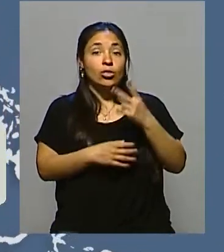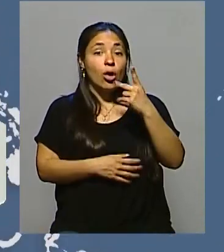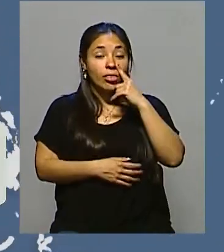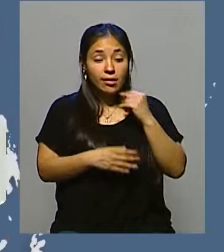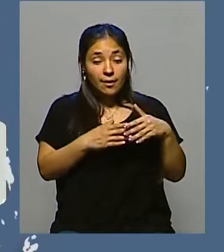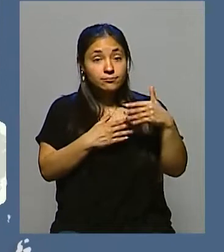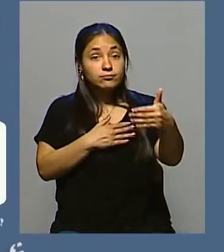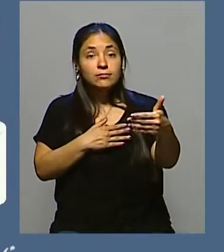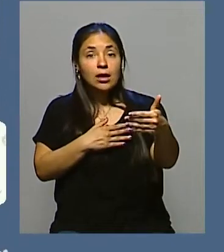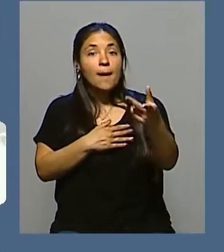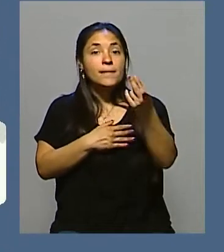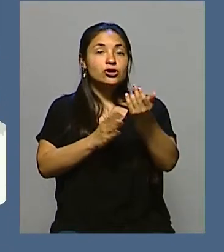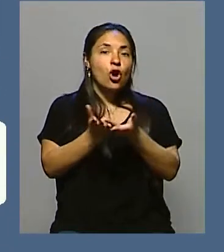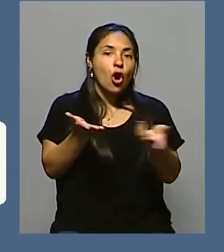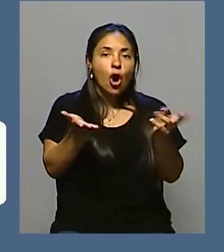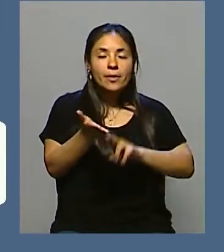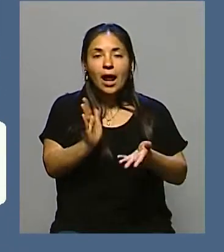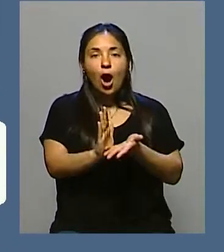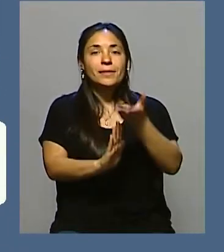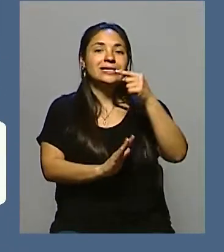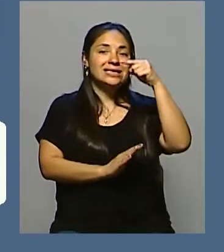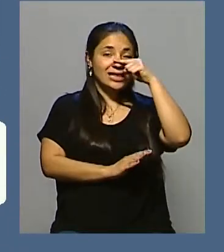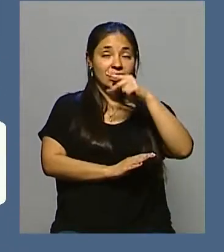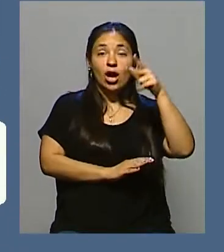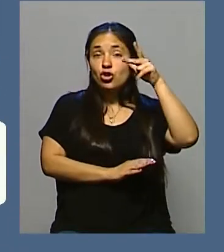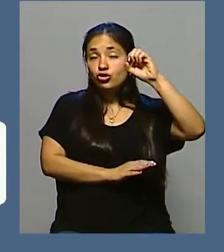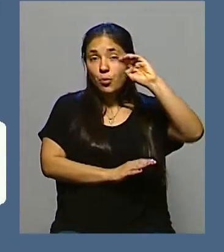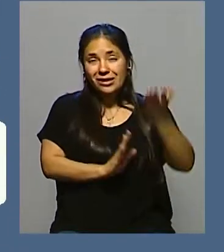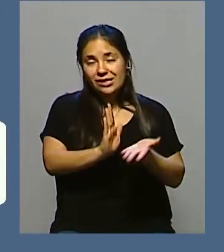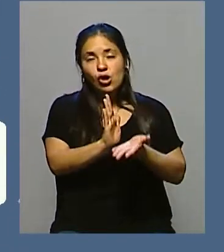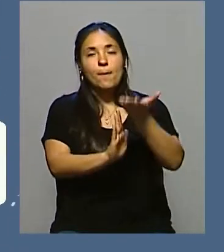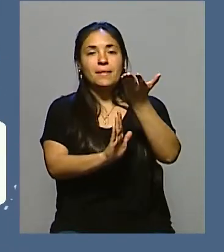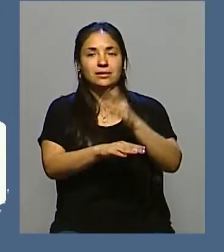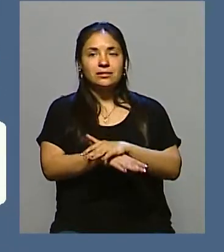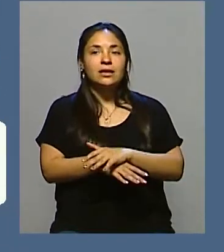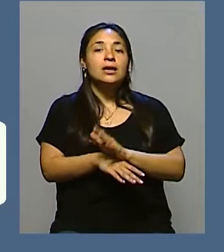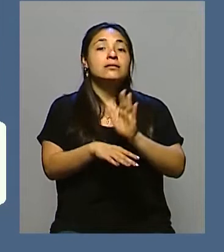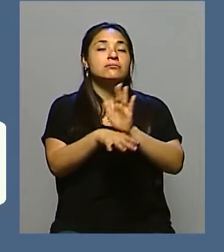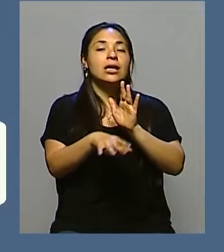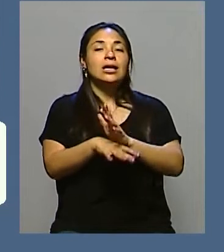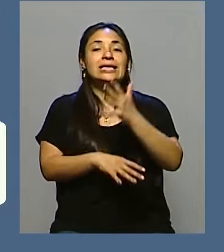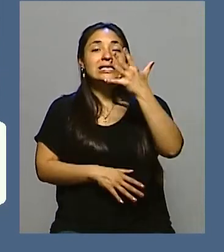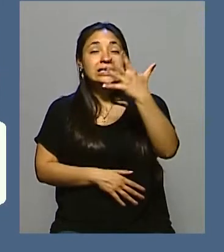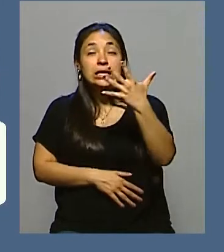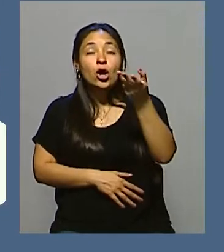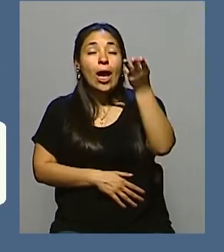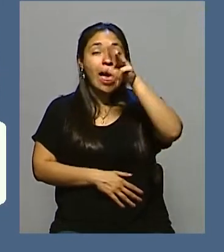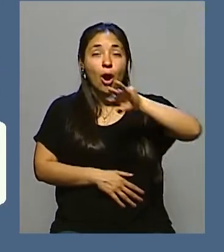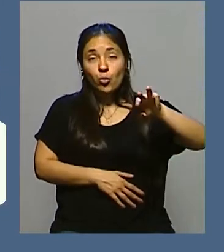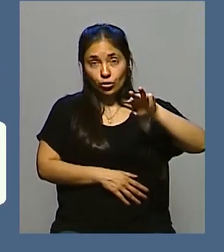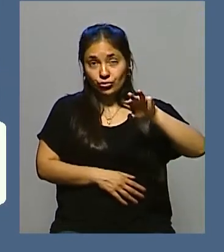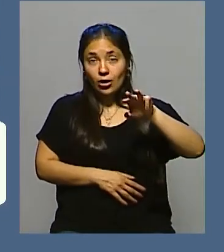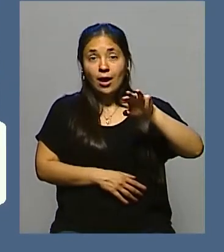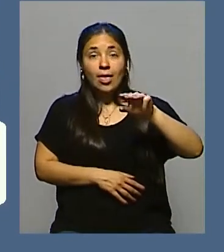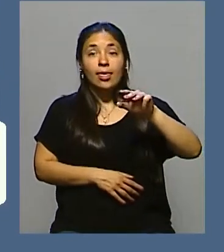días el precio va a subir del 78%, o sea que vamos a llegar alrededor de 5 euros por metro cúbico. Y